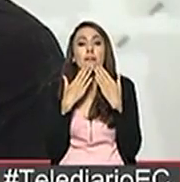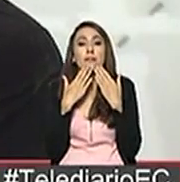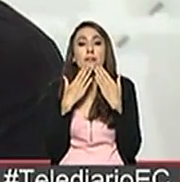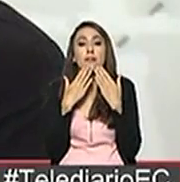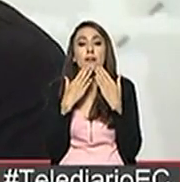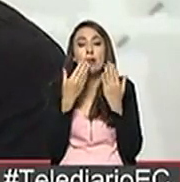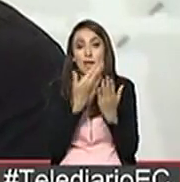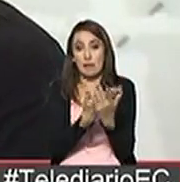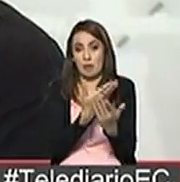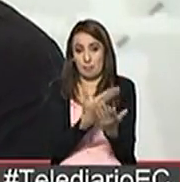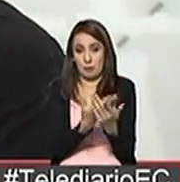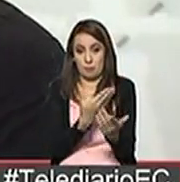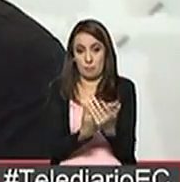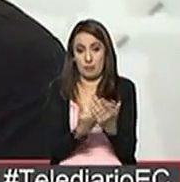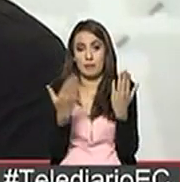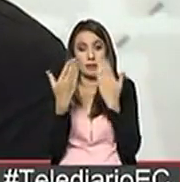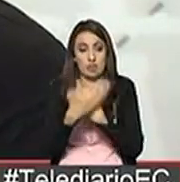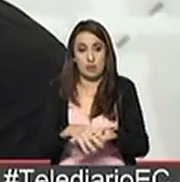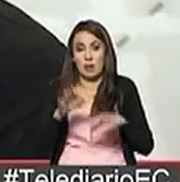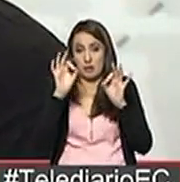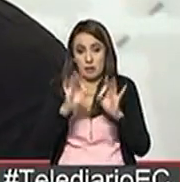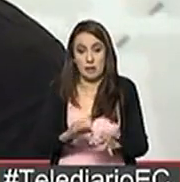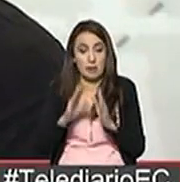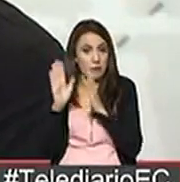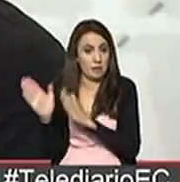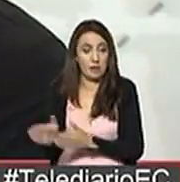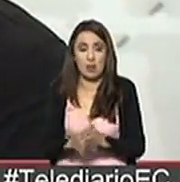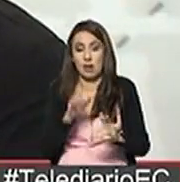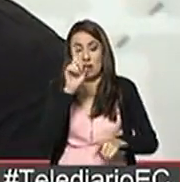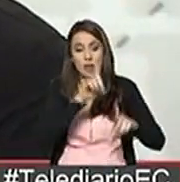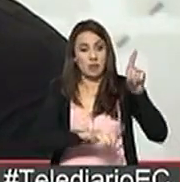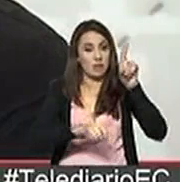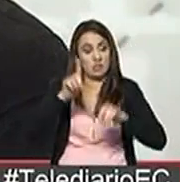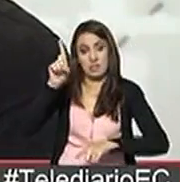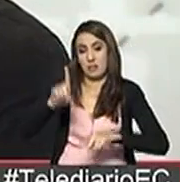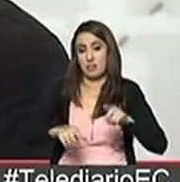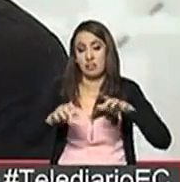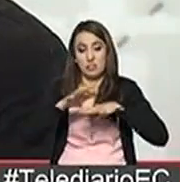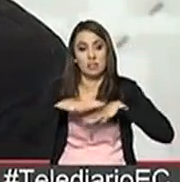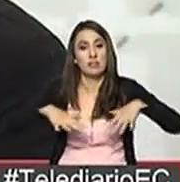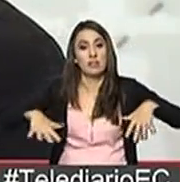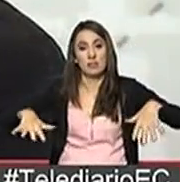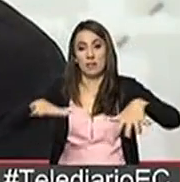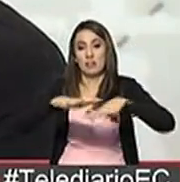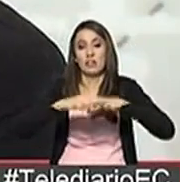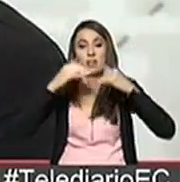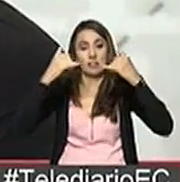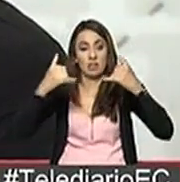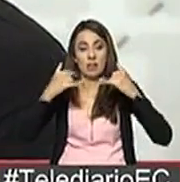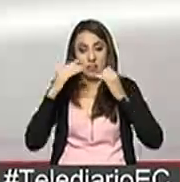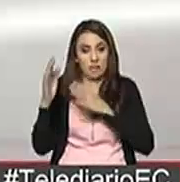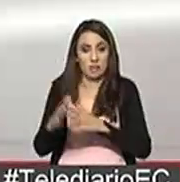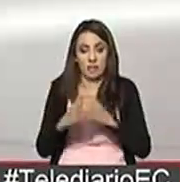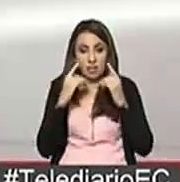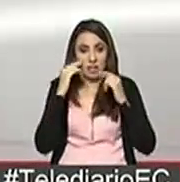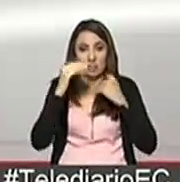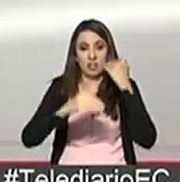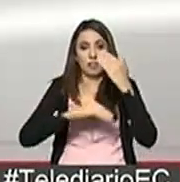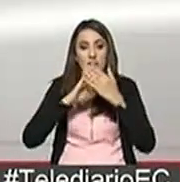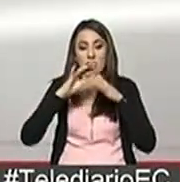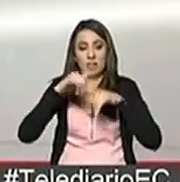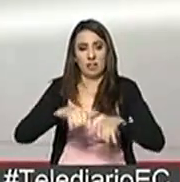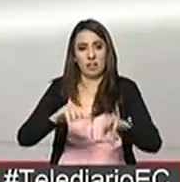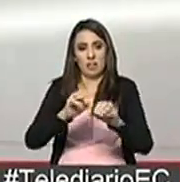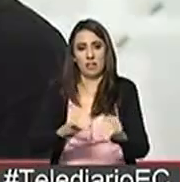La propuesta de valor de la cerveza artesanal es la variedad. Entonces, la cervecería industrial es un solo estilo de cerveza. Claro. Entonces,